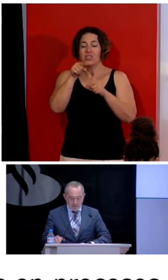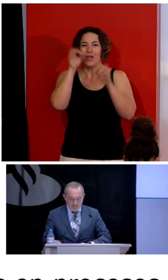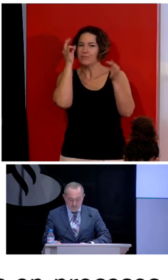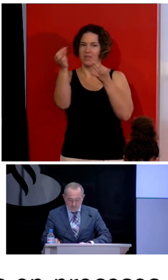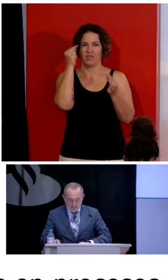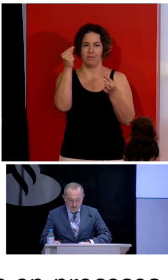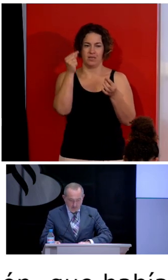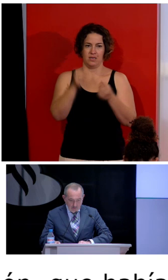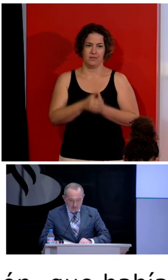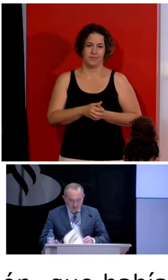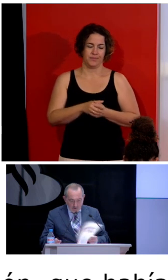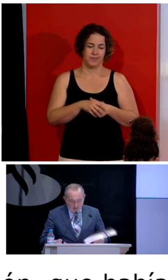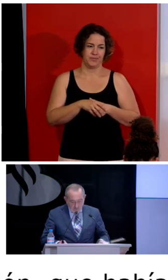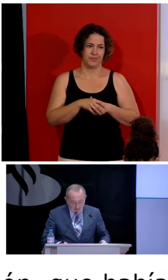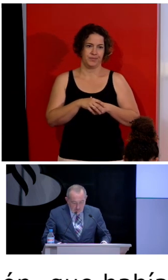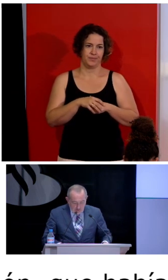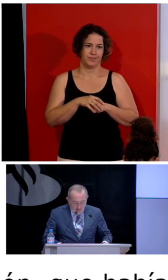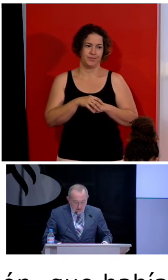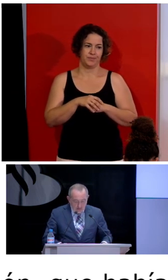cuestión.